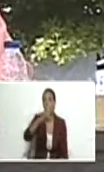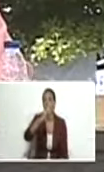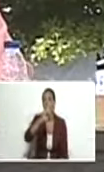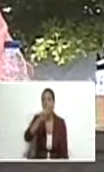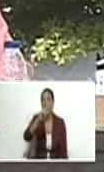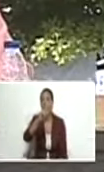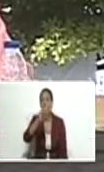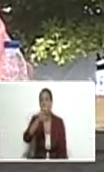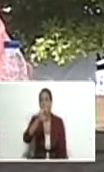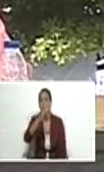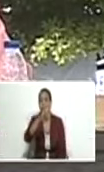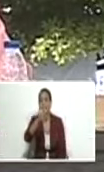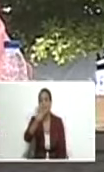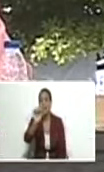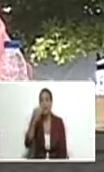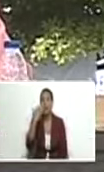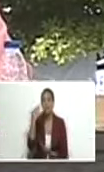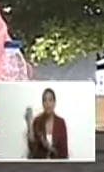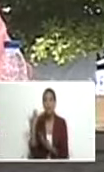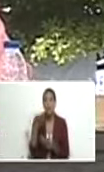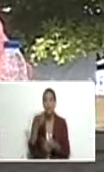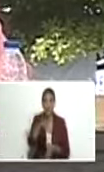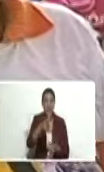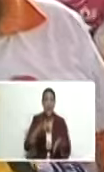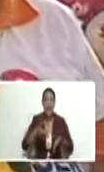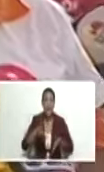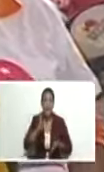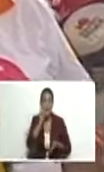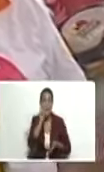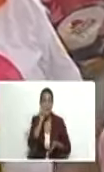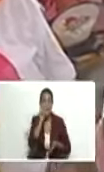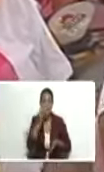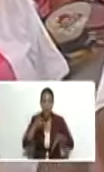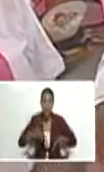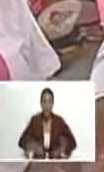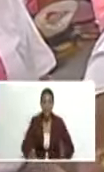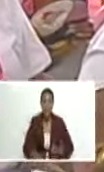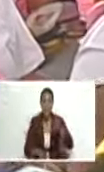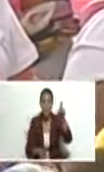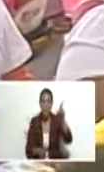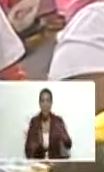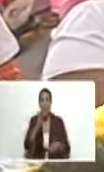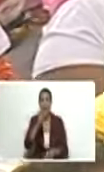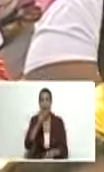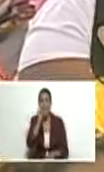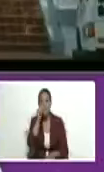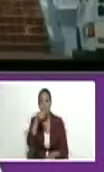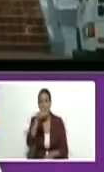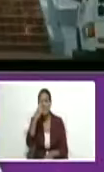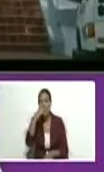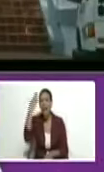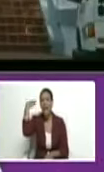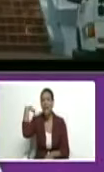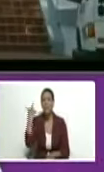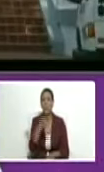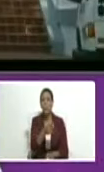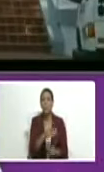Desde por allá, Mirimire. Por allá nació mi padre, Nicolás de Jesús Maduro García, por esa zona